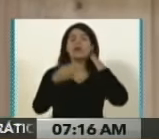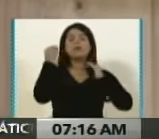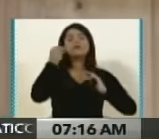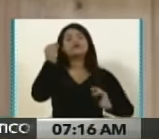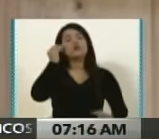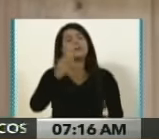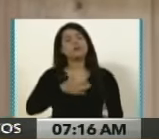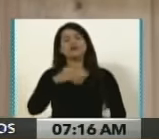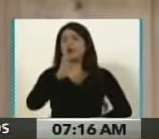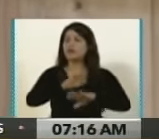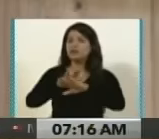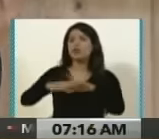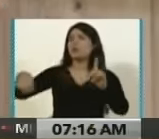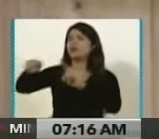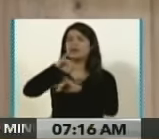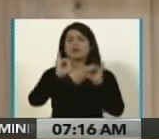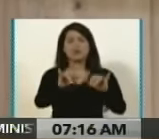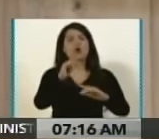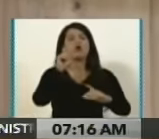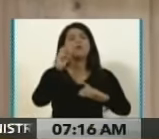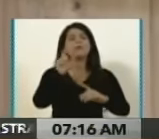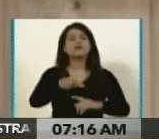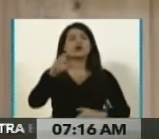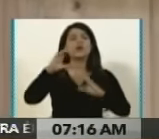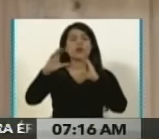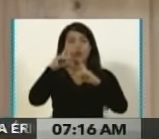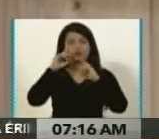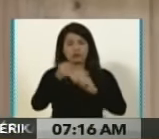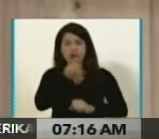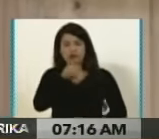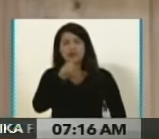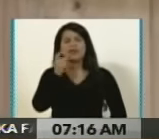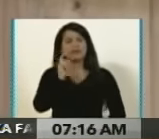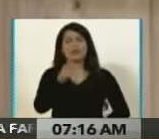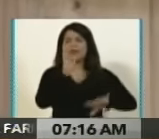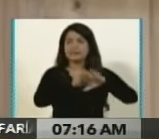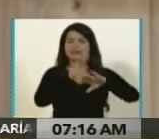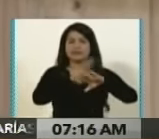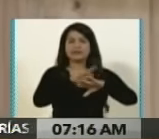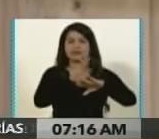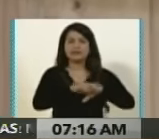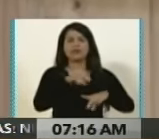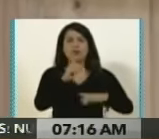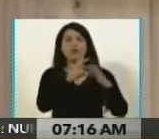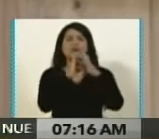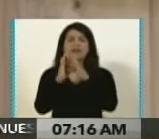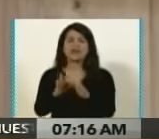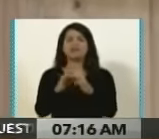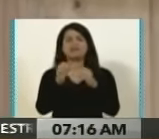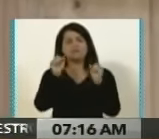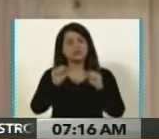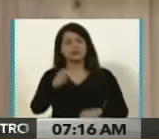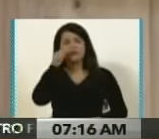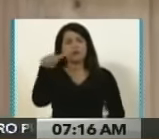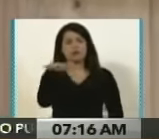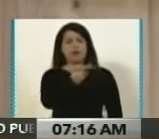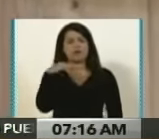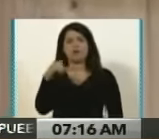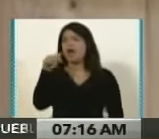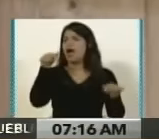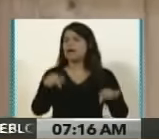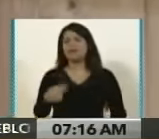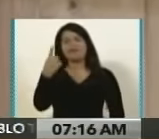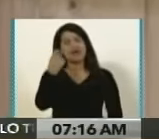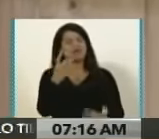yo los invito a ustedes, comunicadores, que insistan en este problema de la unidad popular, porque no lo